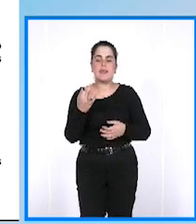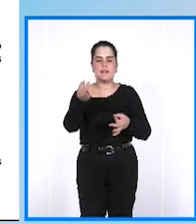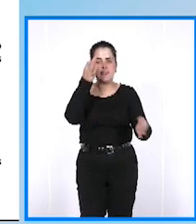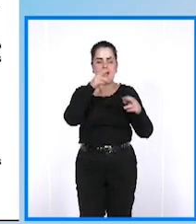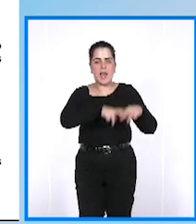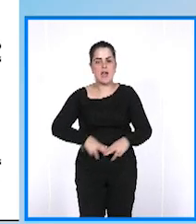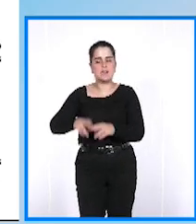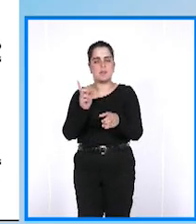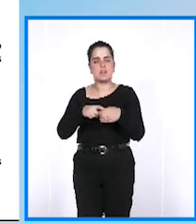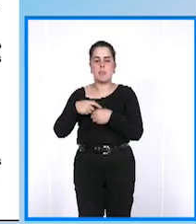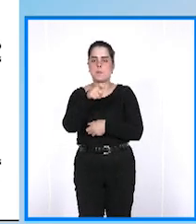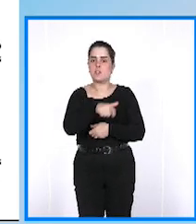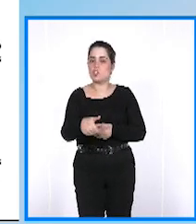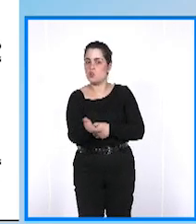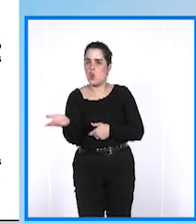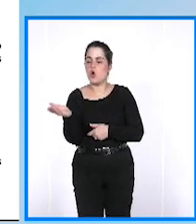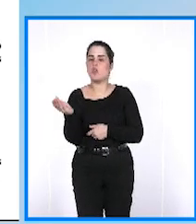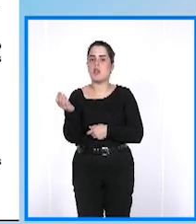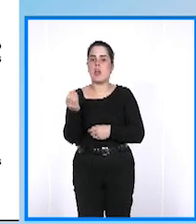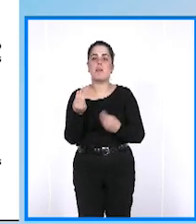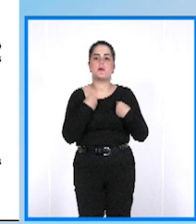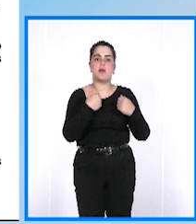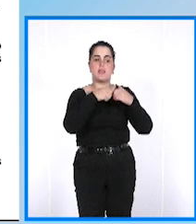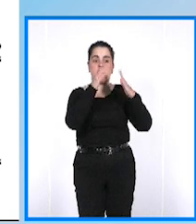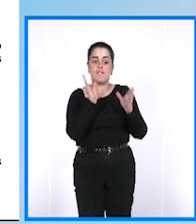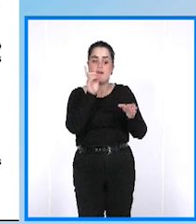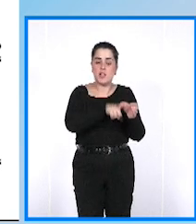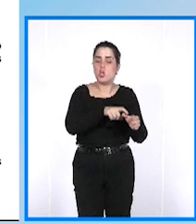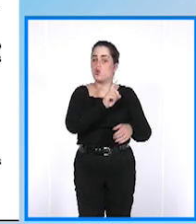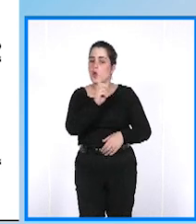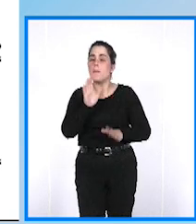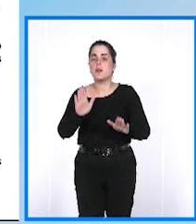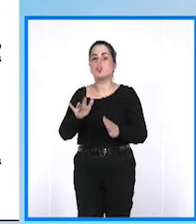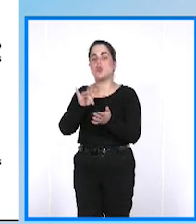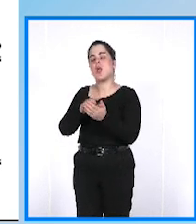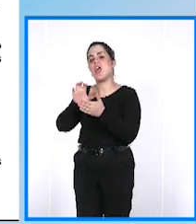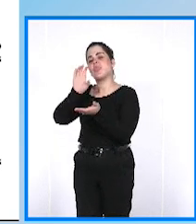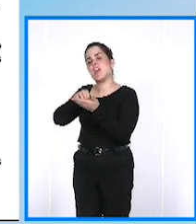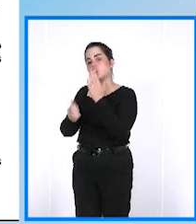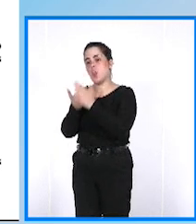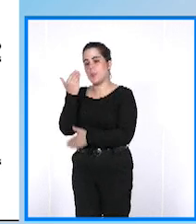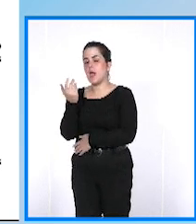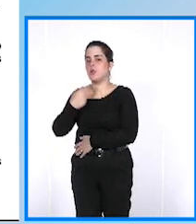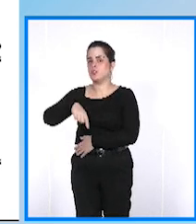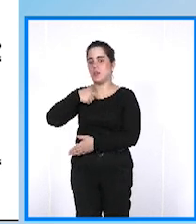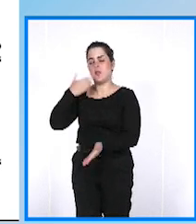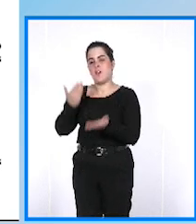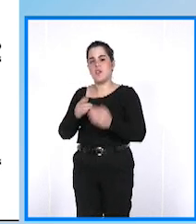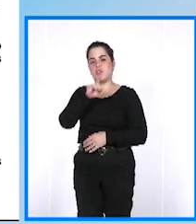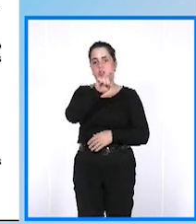datos de participación de aquellas personas que no han transitado a viviendas pero están en centros en centros de día tenemos ya evaluaciones de